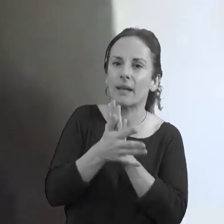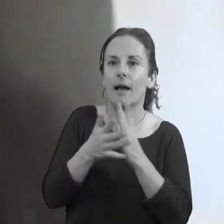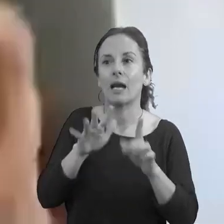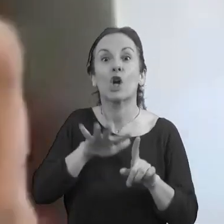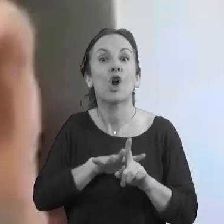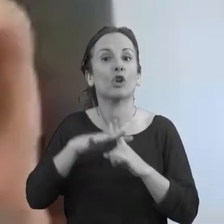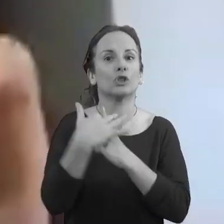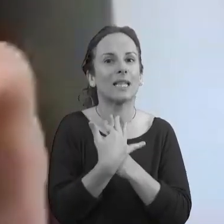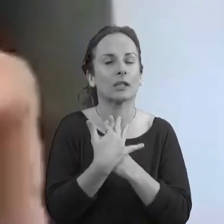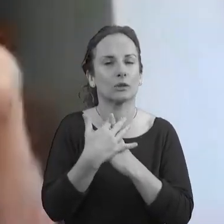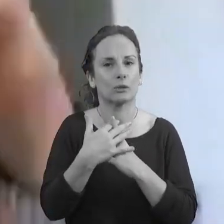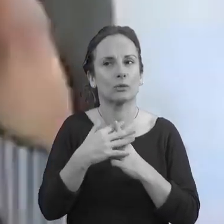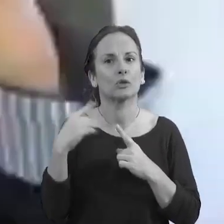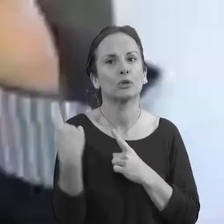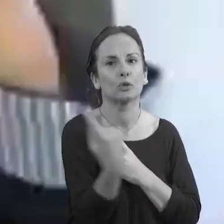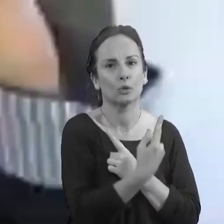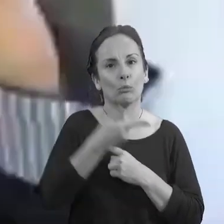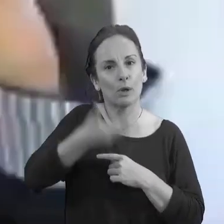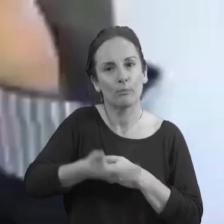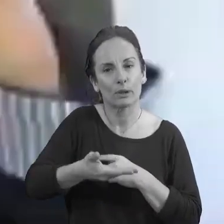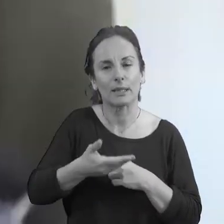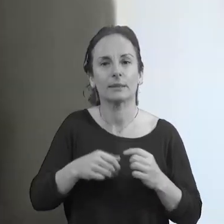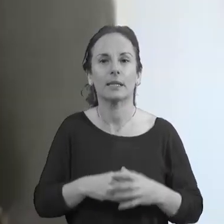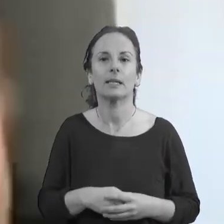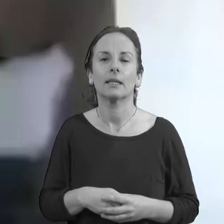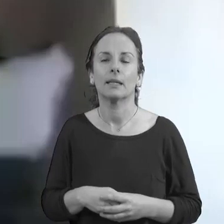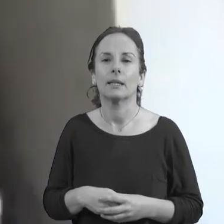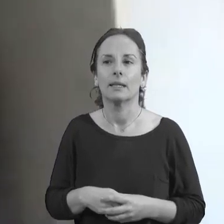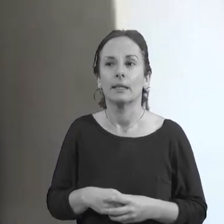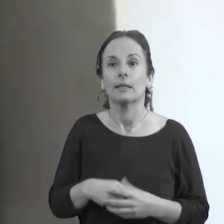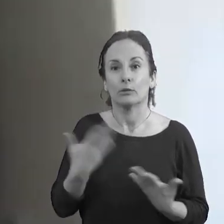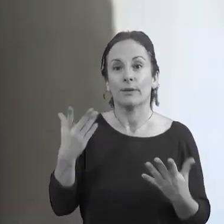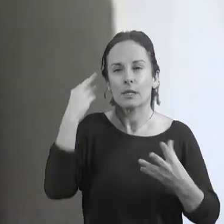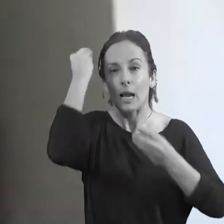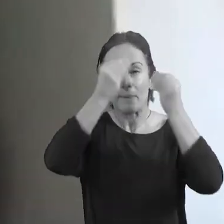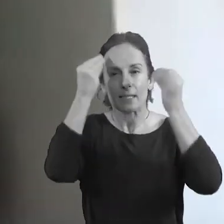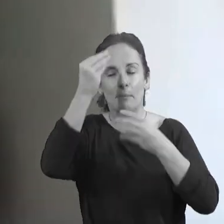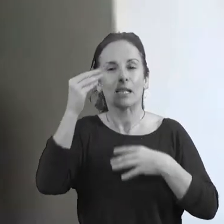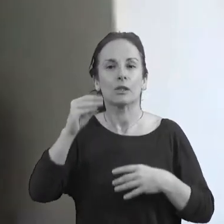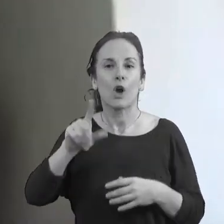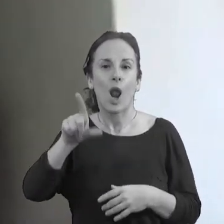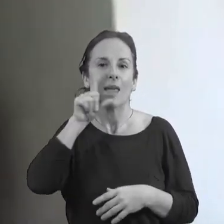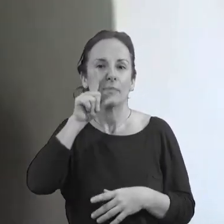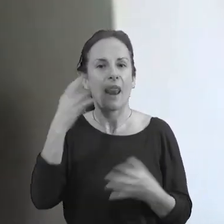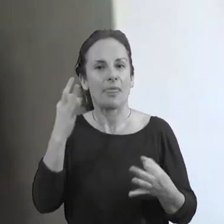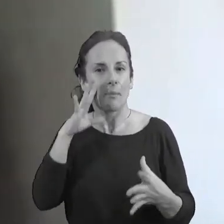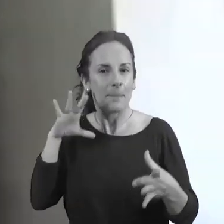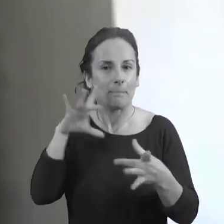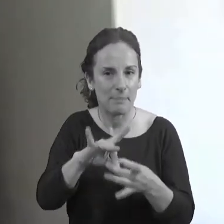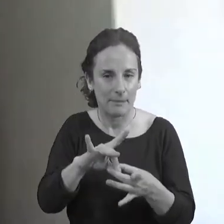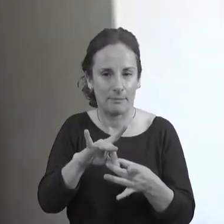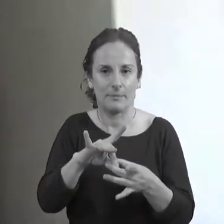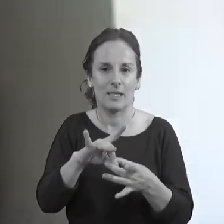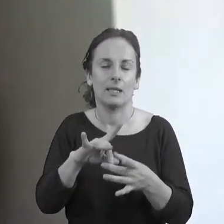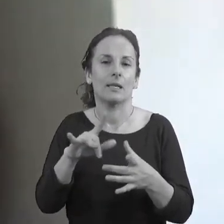Y el pensamiento lesbiano, si se puede decir algo sobre un pensamiento lesbiano situado, ¿no? Que no hay un único